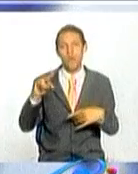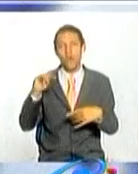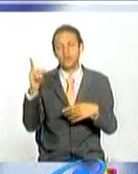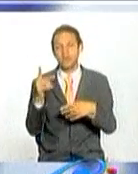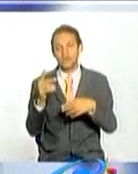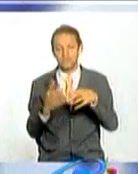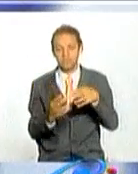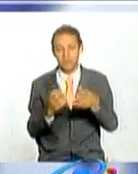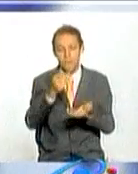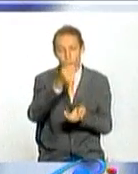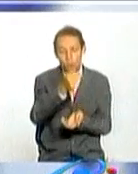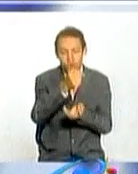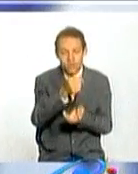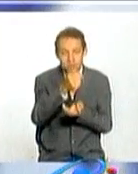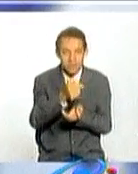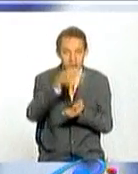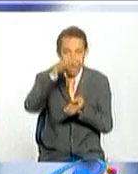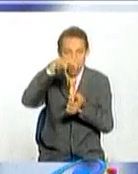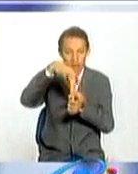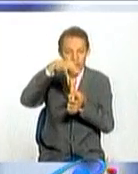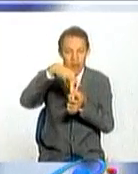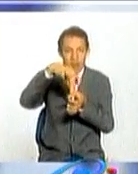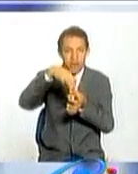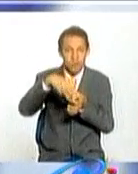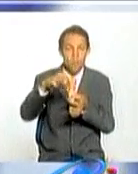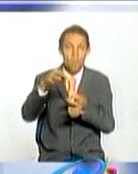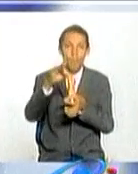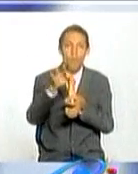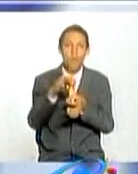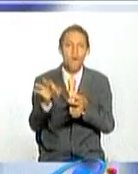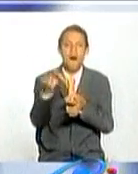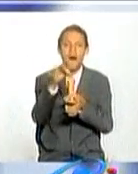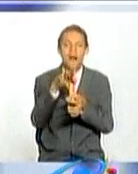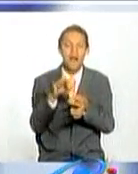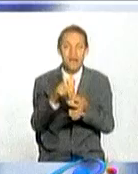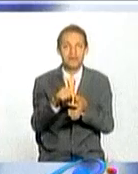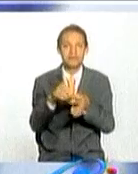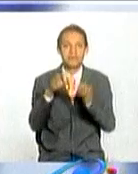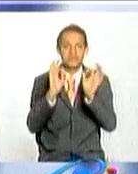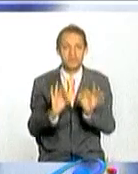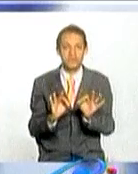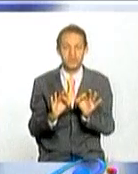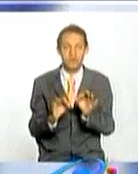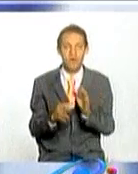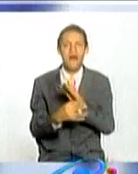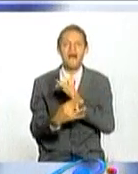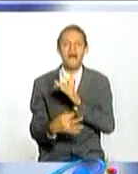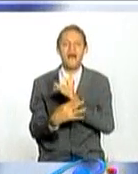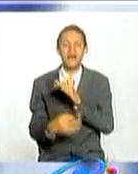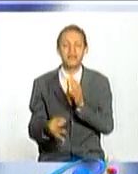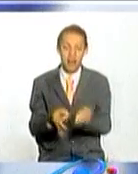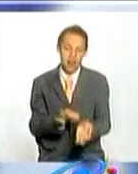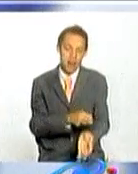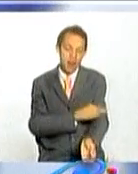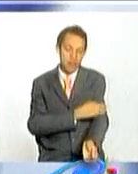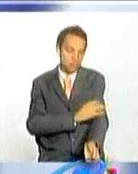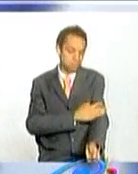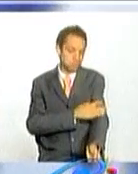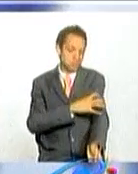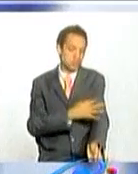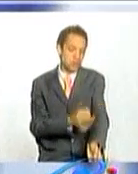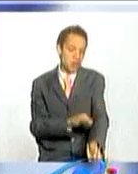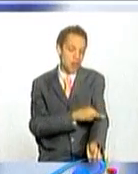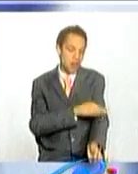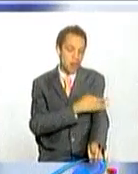bolsita. Y esto recuerden que el 80% de los cálculos de la vesícula son de colesterol. Y como lo decía el doctor Mauricio, la relación